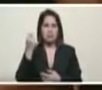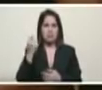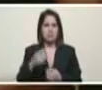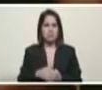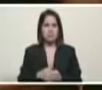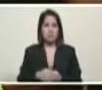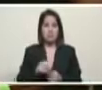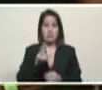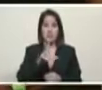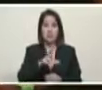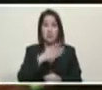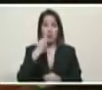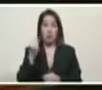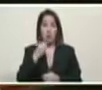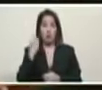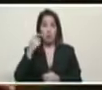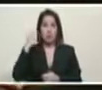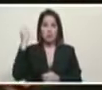de 3 muchachos llaneros,